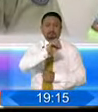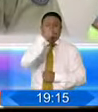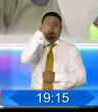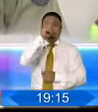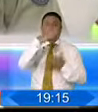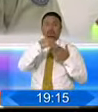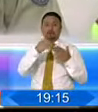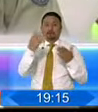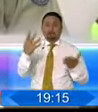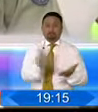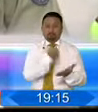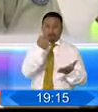dólares aprehendidos.